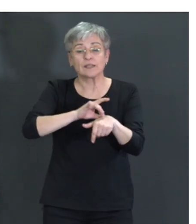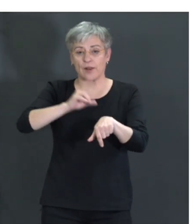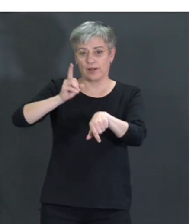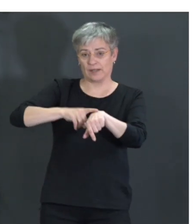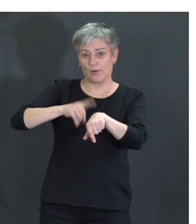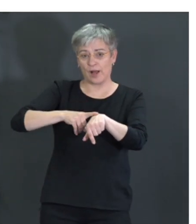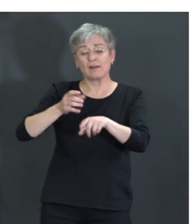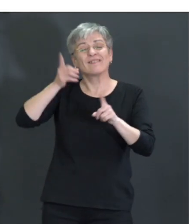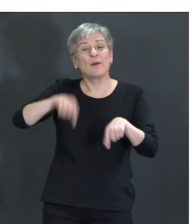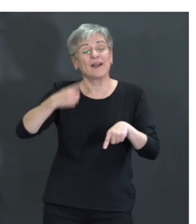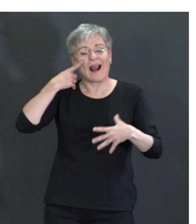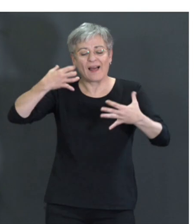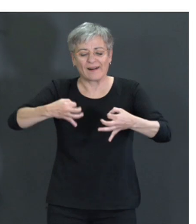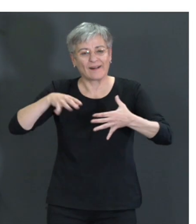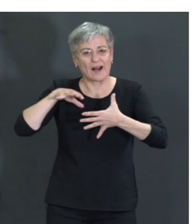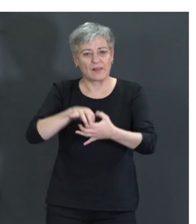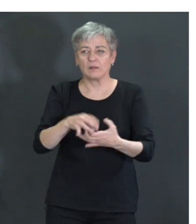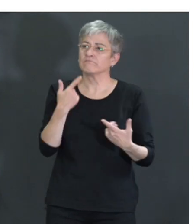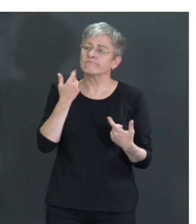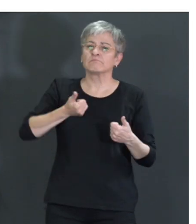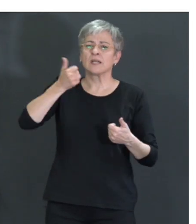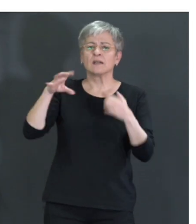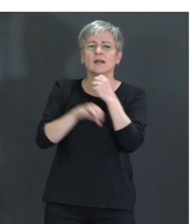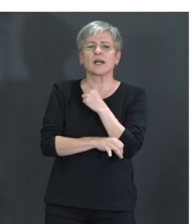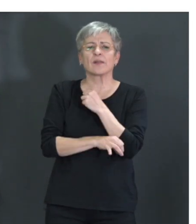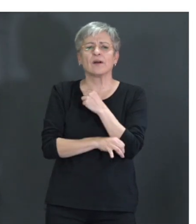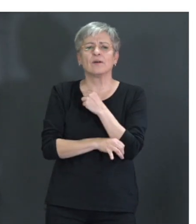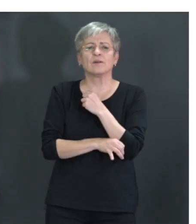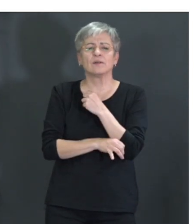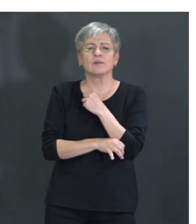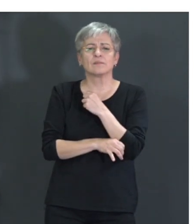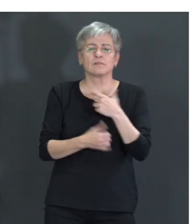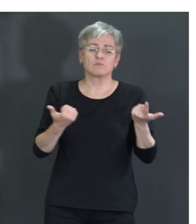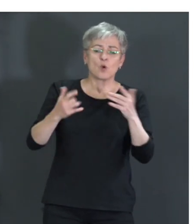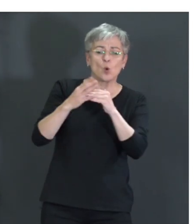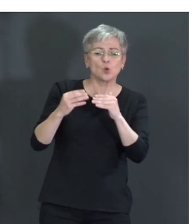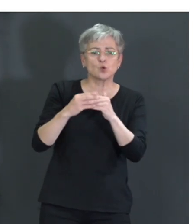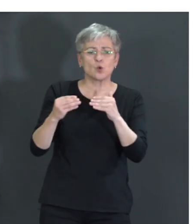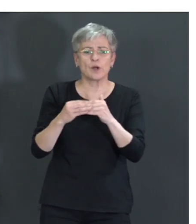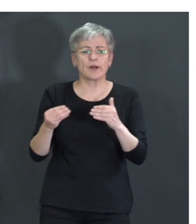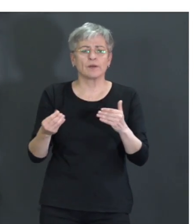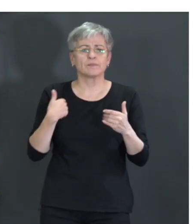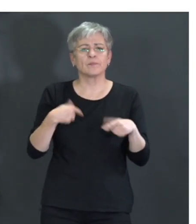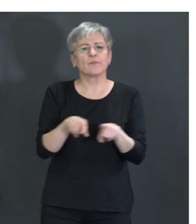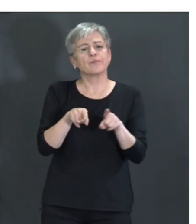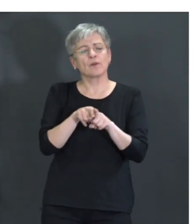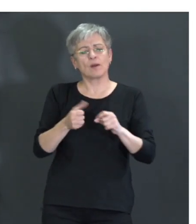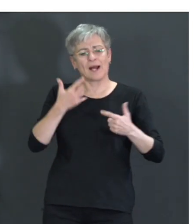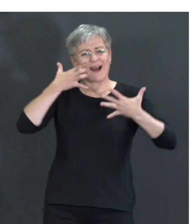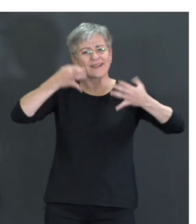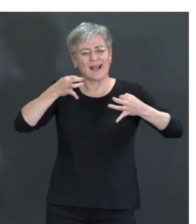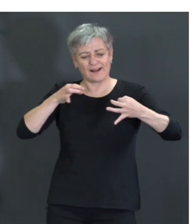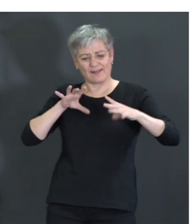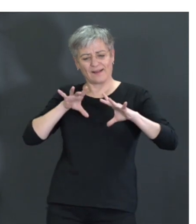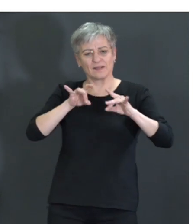la realidad. En este caso son ejercicios que lo que ayudan es que la persona o el usuario conecte con la realidad. De esa manera se